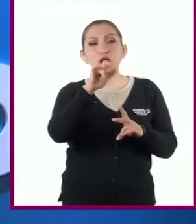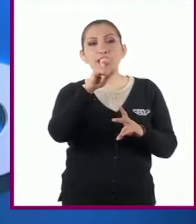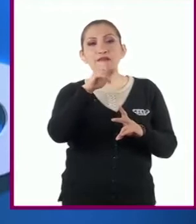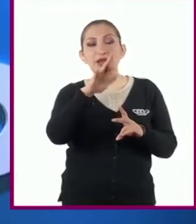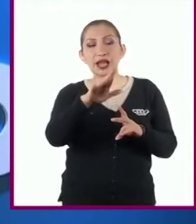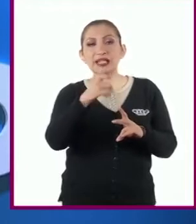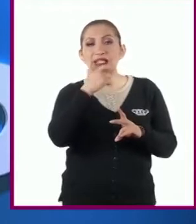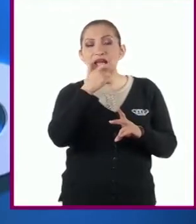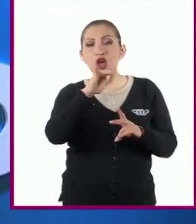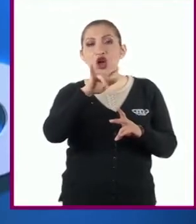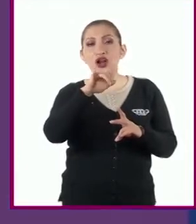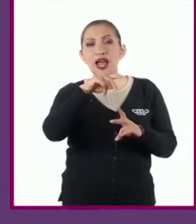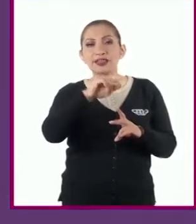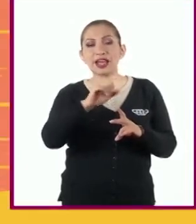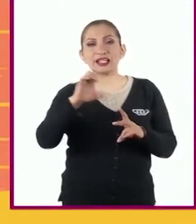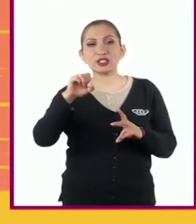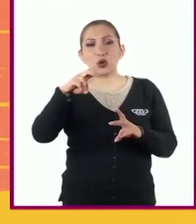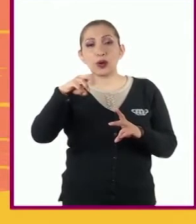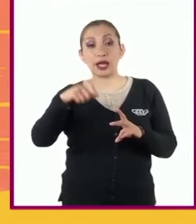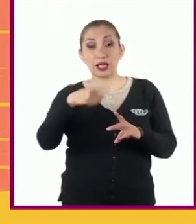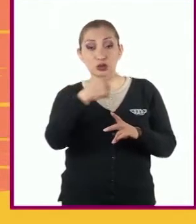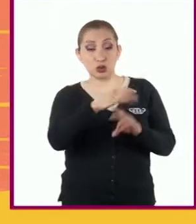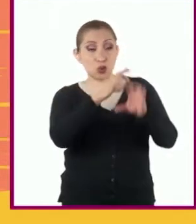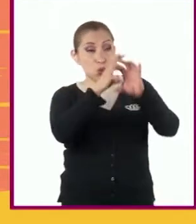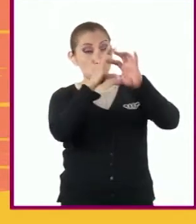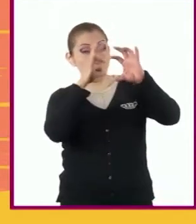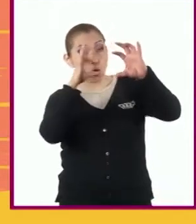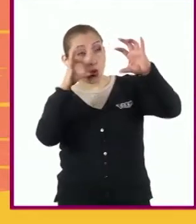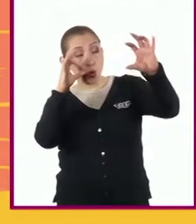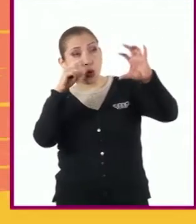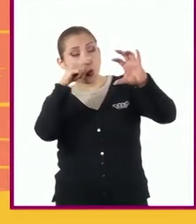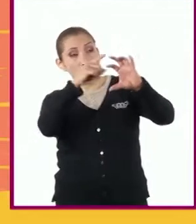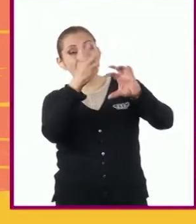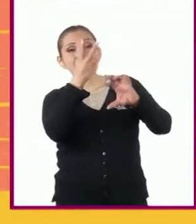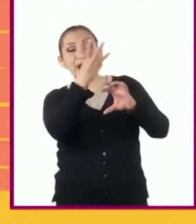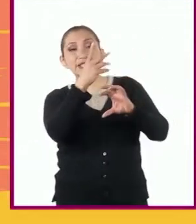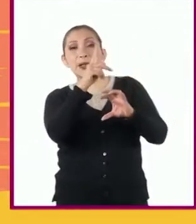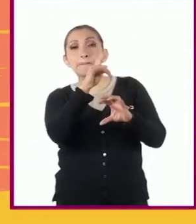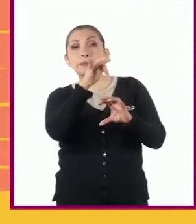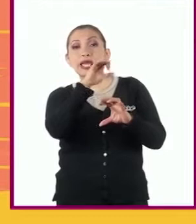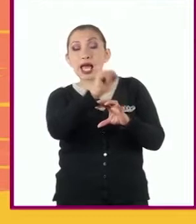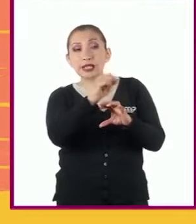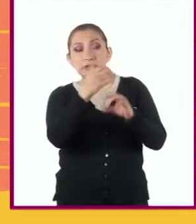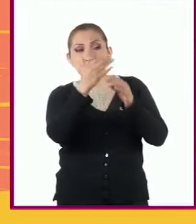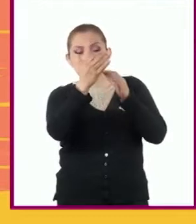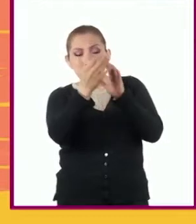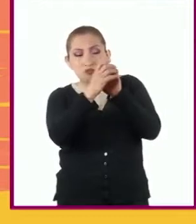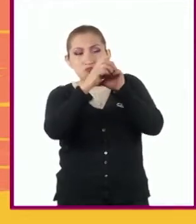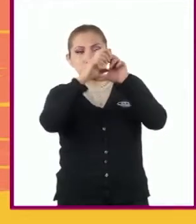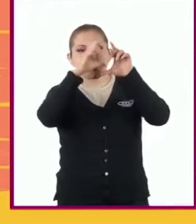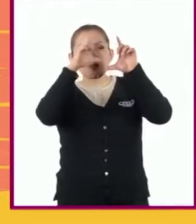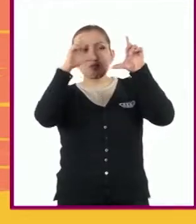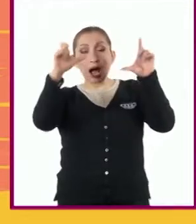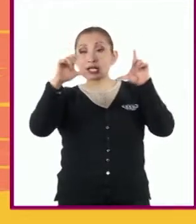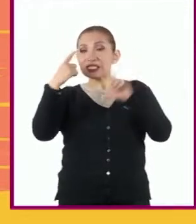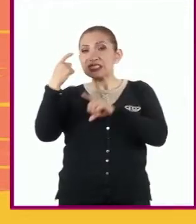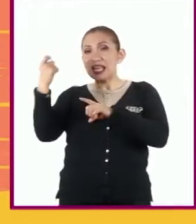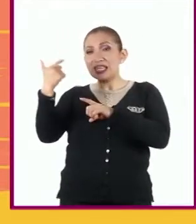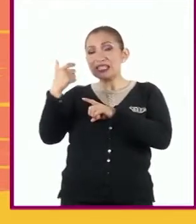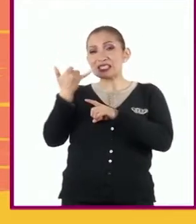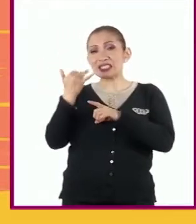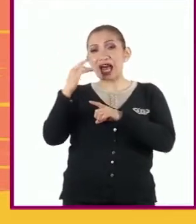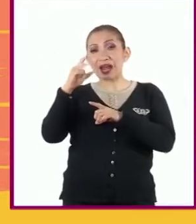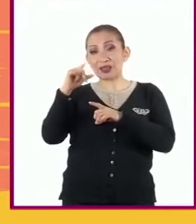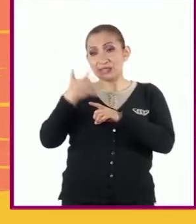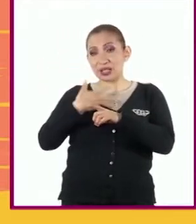inglés Jonathan Swift. Sus grandes telescopios no exceden de 3 pies, aumentan mucho más que los de 100 yardas